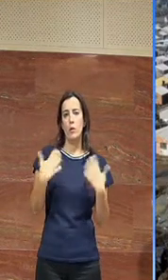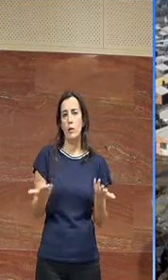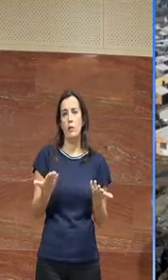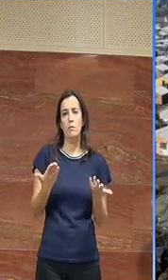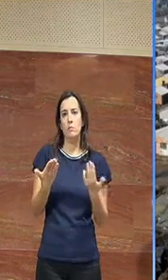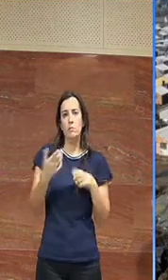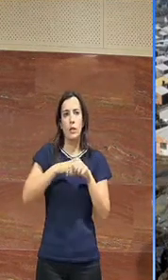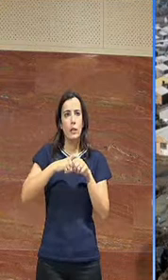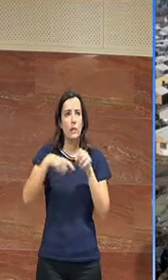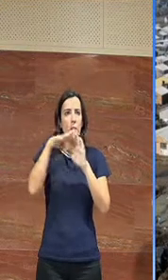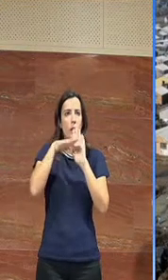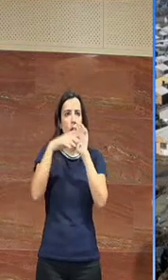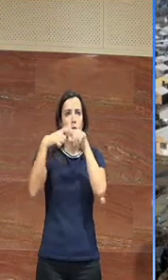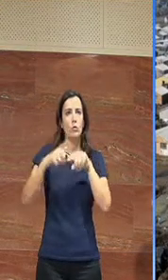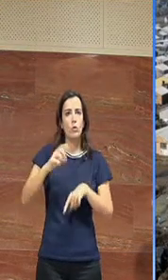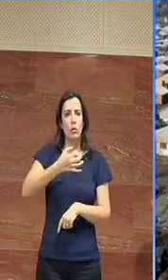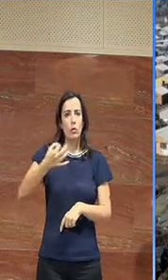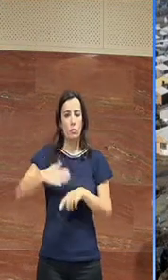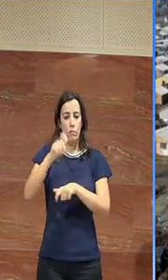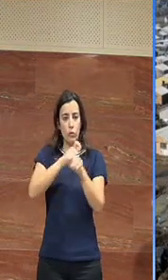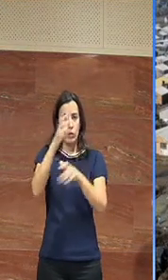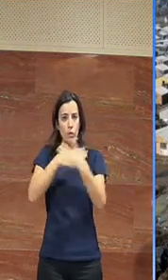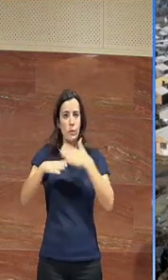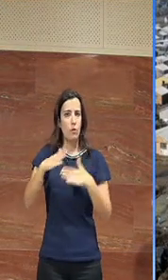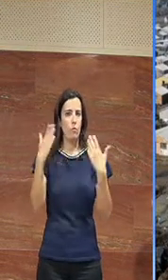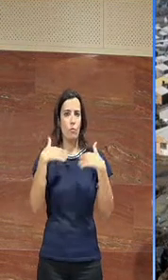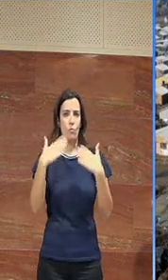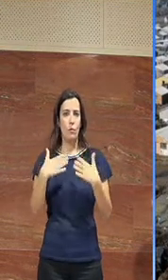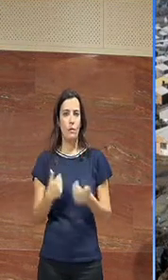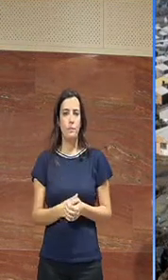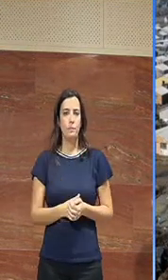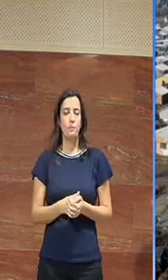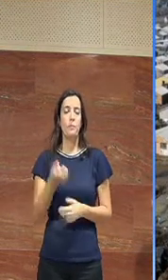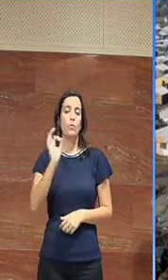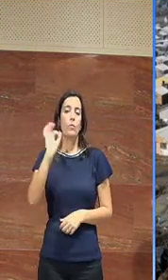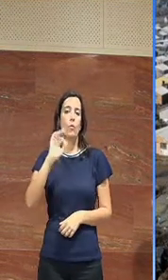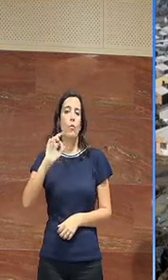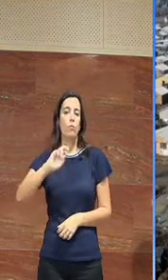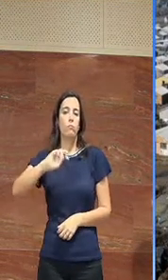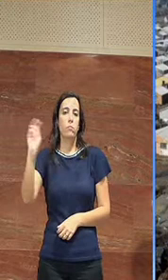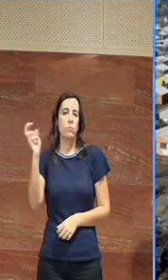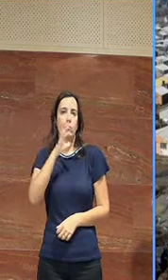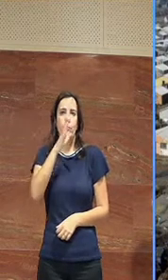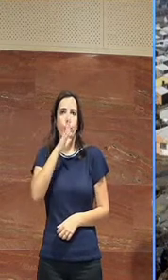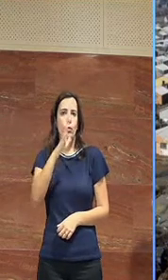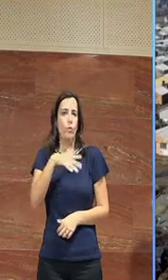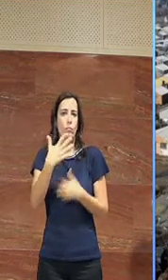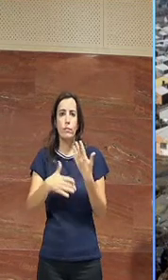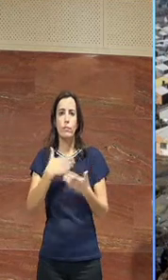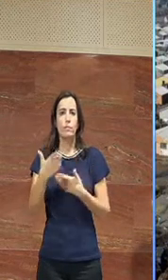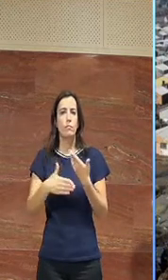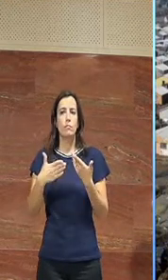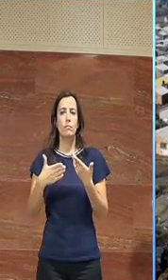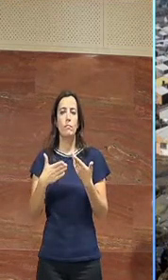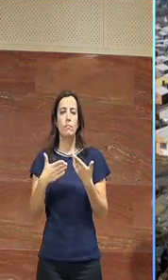de característica adecuada para las personas con discapacidad, o aquellas otras que, por la razón que sea, van creciendo dentro